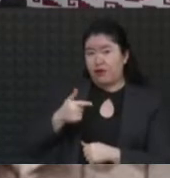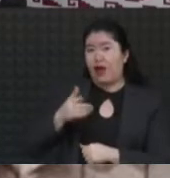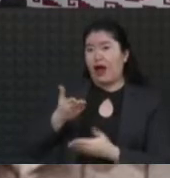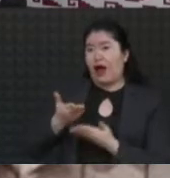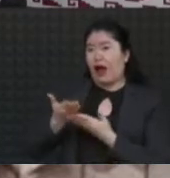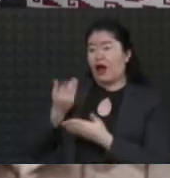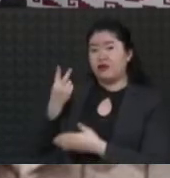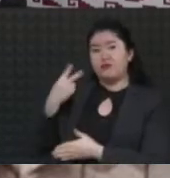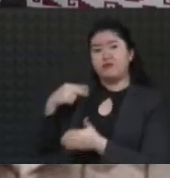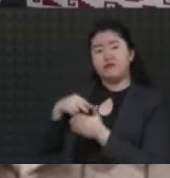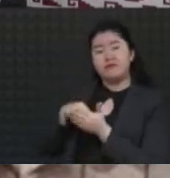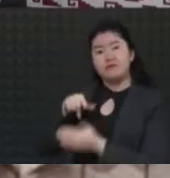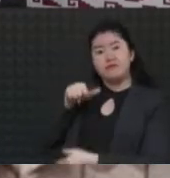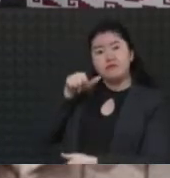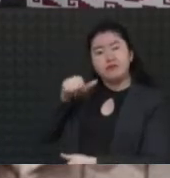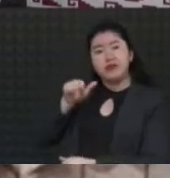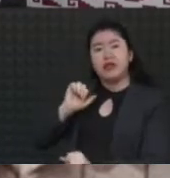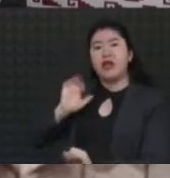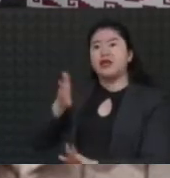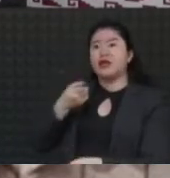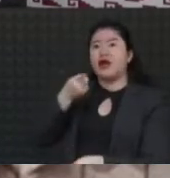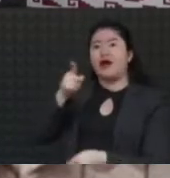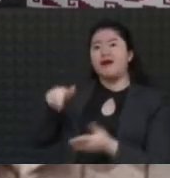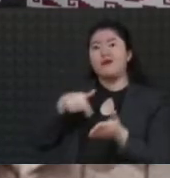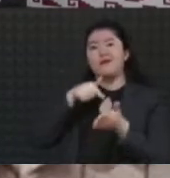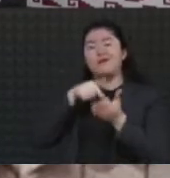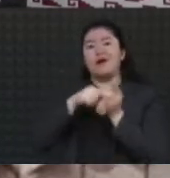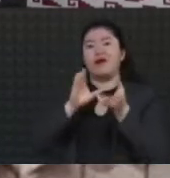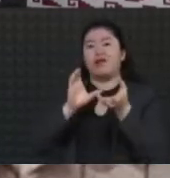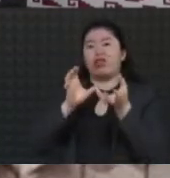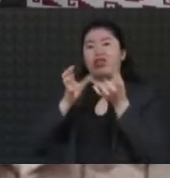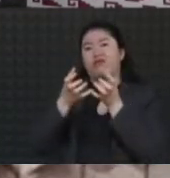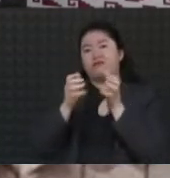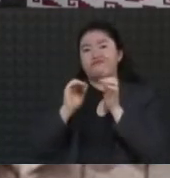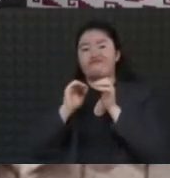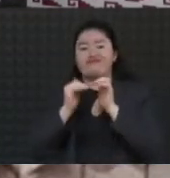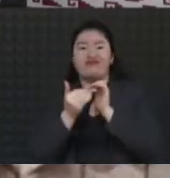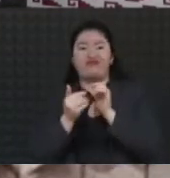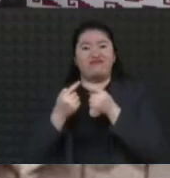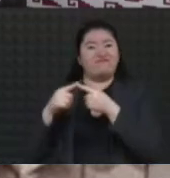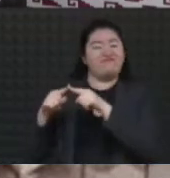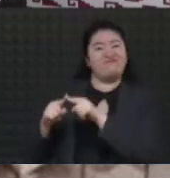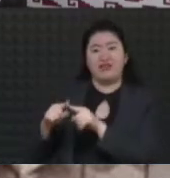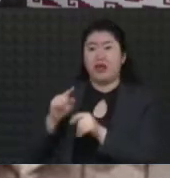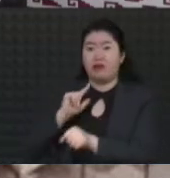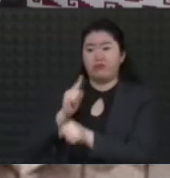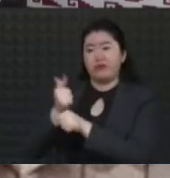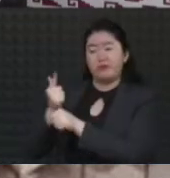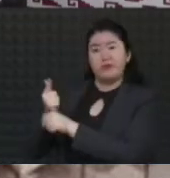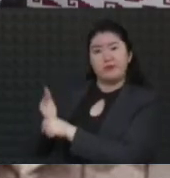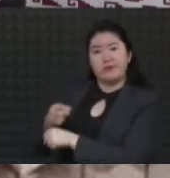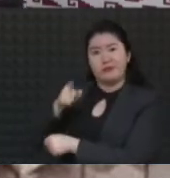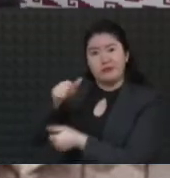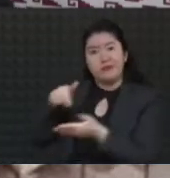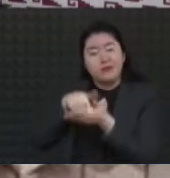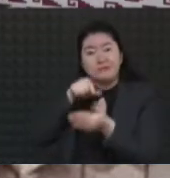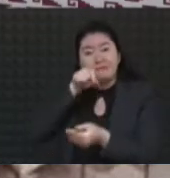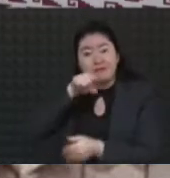detectado irregularidades o deformaciones en esta zona donde fue el